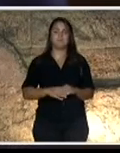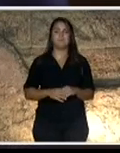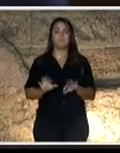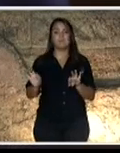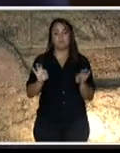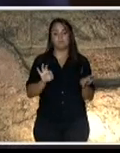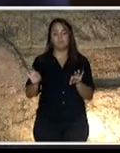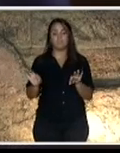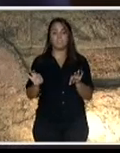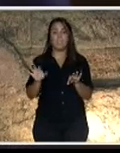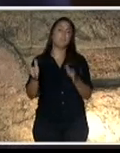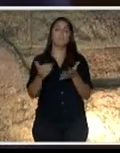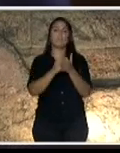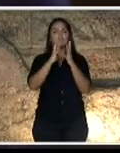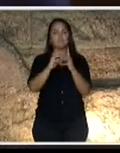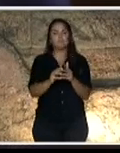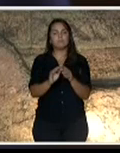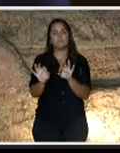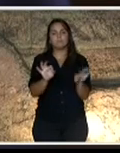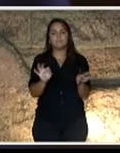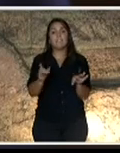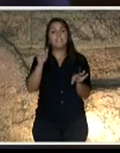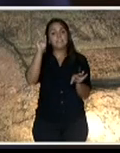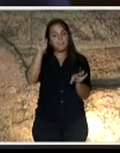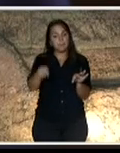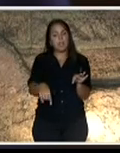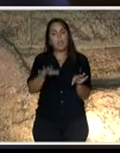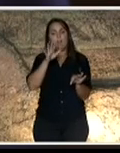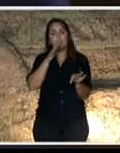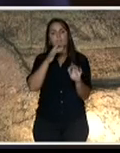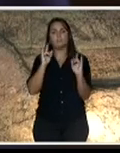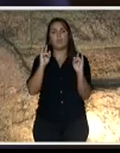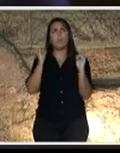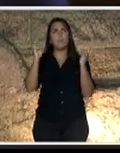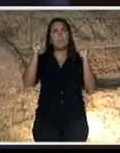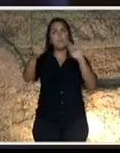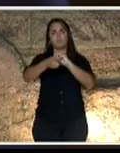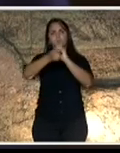reordenamiento de sus cuencas, el extraordinario cambio forestal,